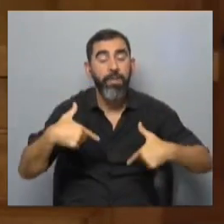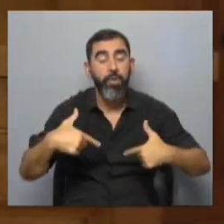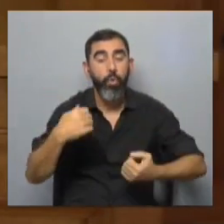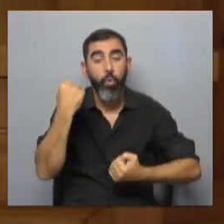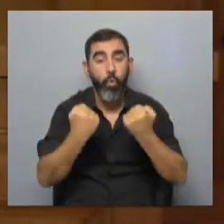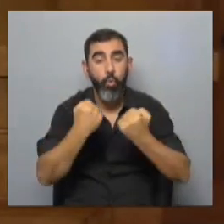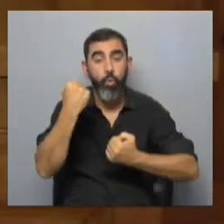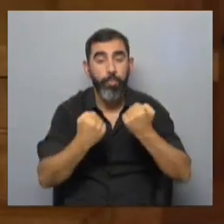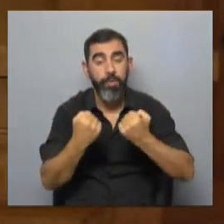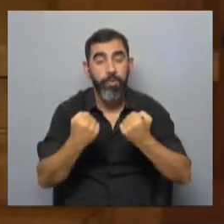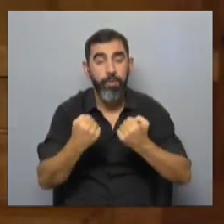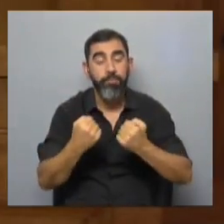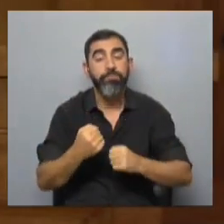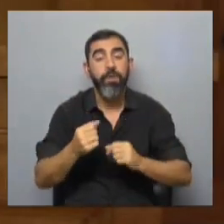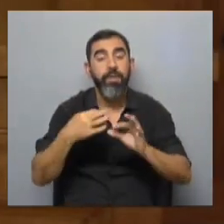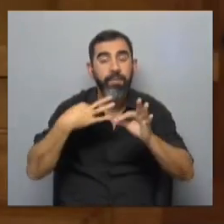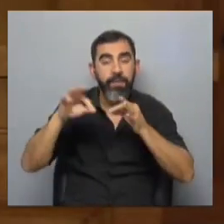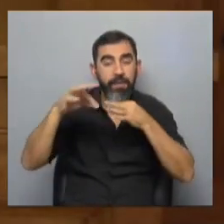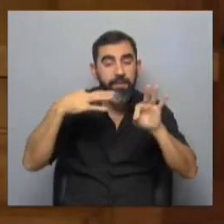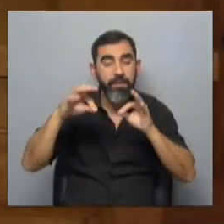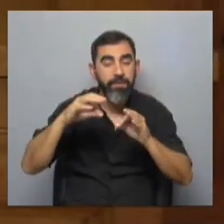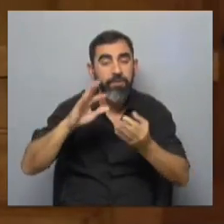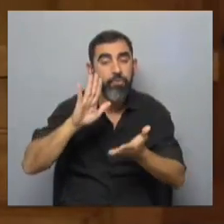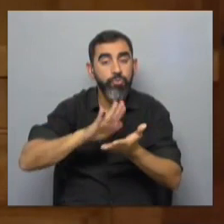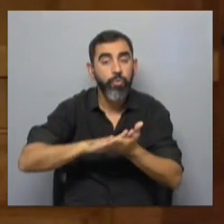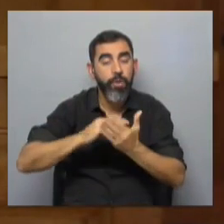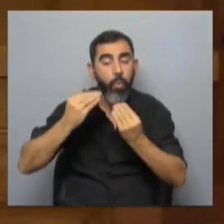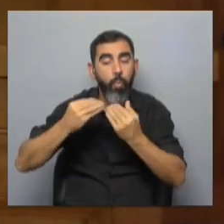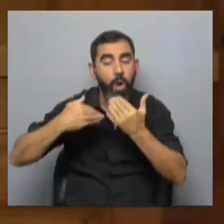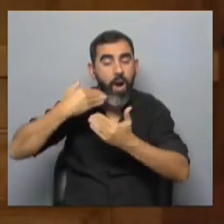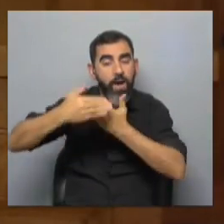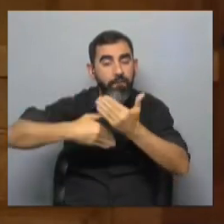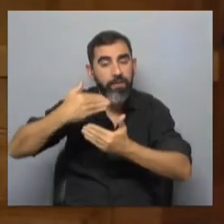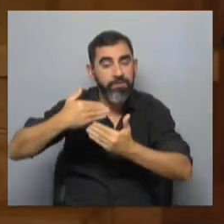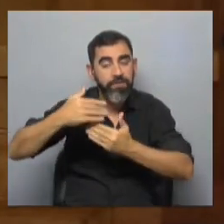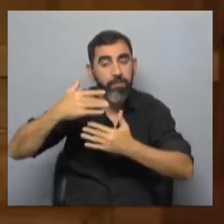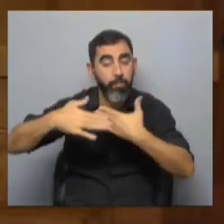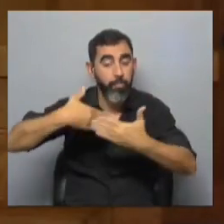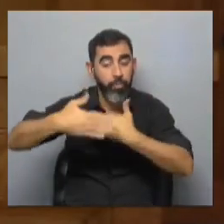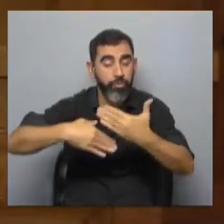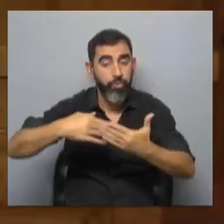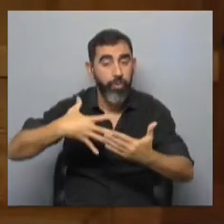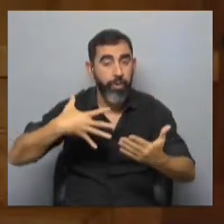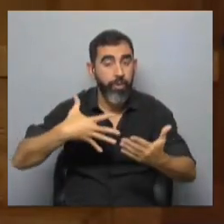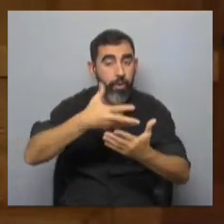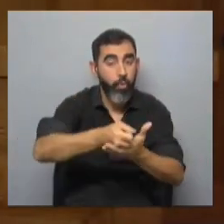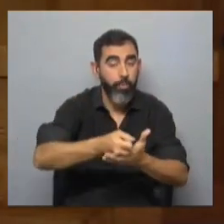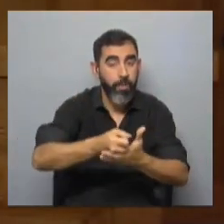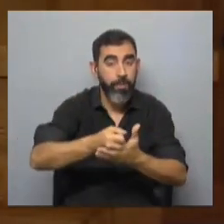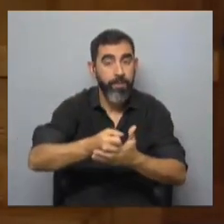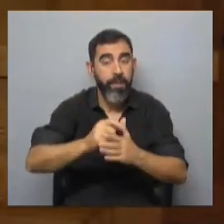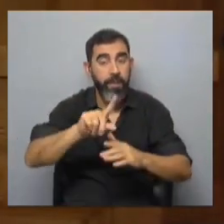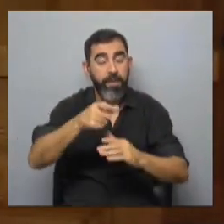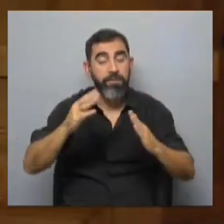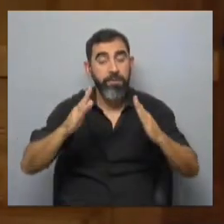Finanzas, Fernando Blanco, dieron detalles del avance en el proceso de compra de la